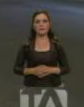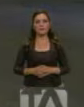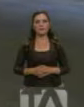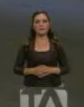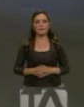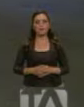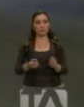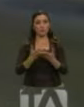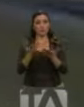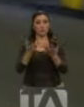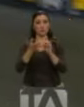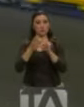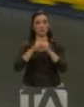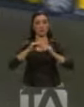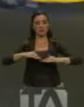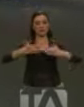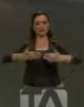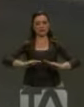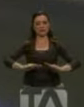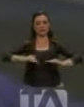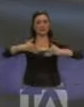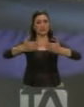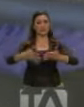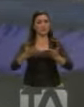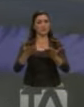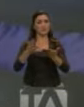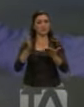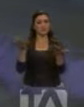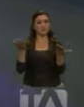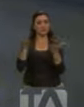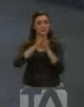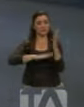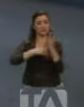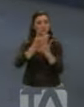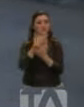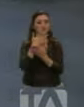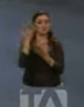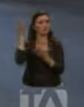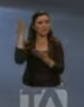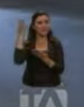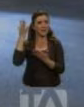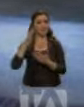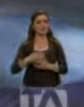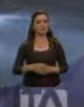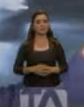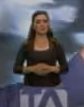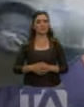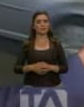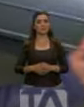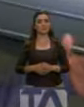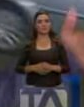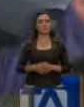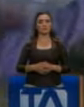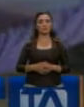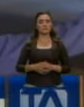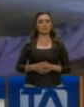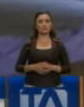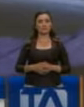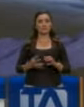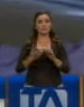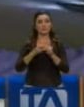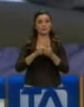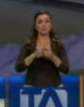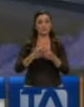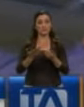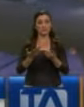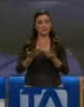Hay demasiados rompevelocidades que ni siquiera están señalizados como está viendo aquí. Y justamente eso causa en ocasiones accidentes que se